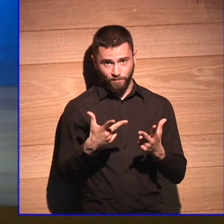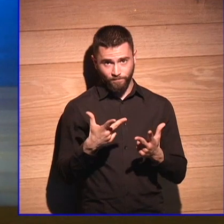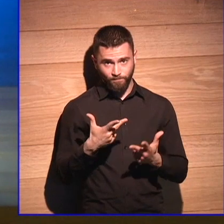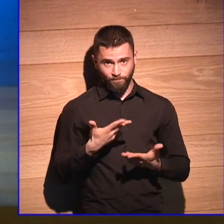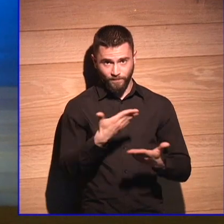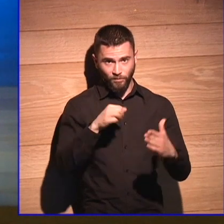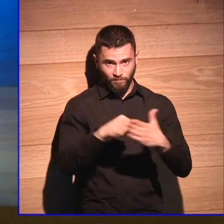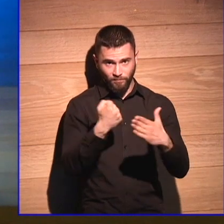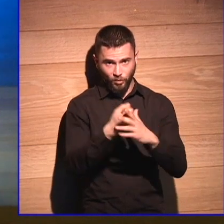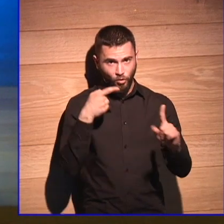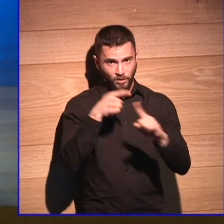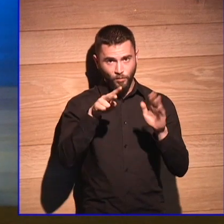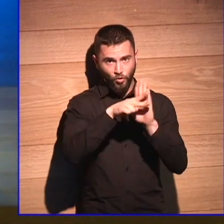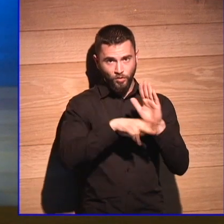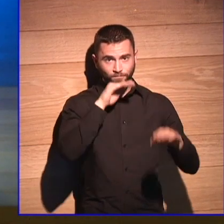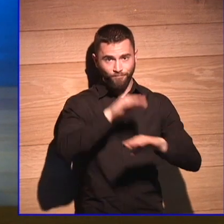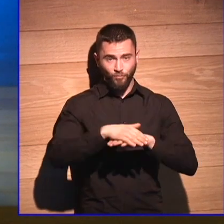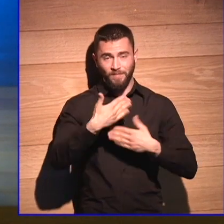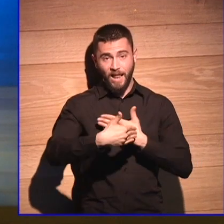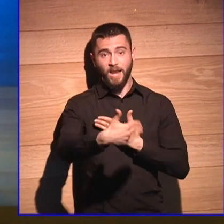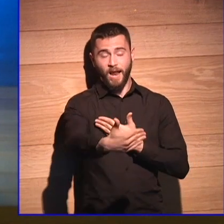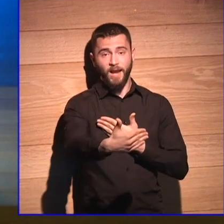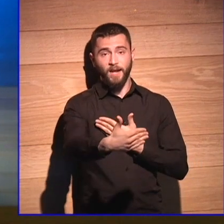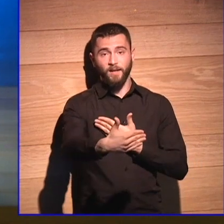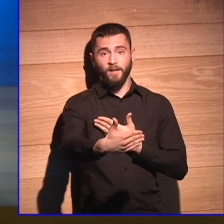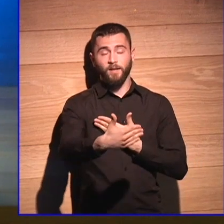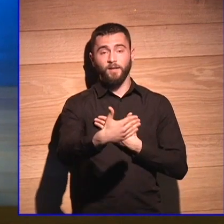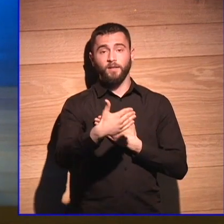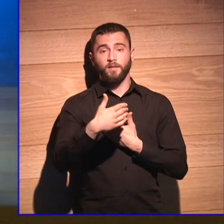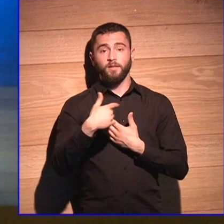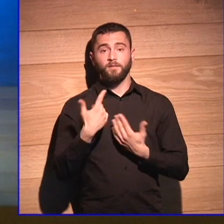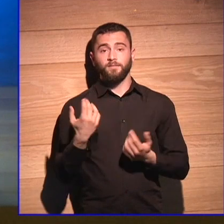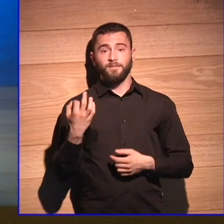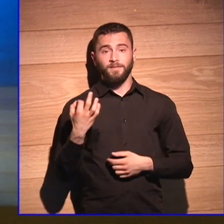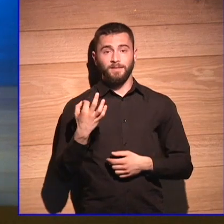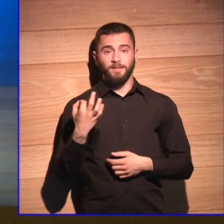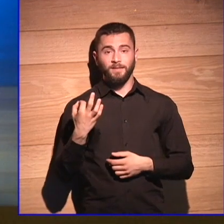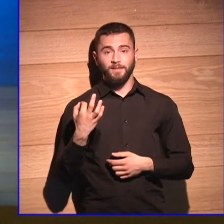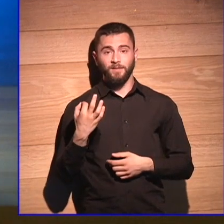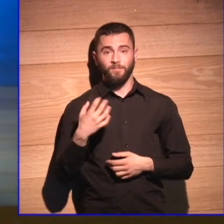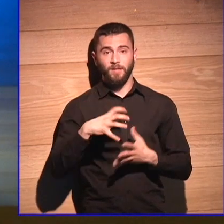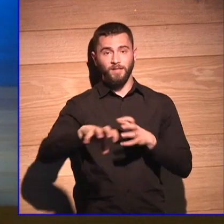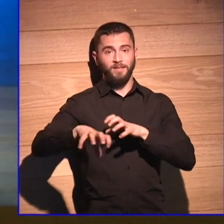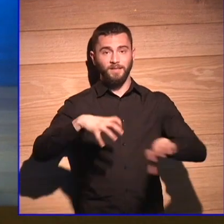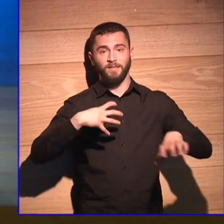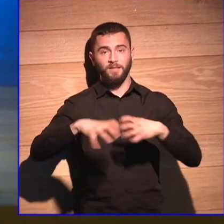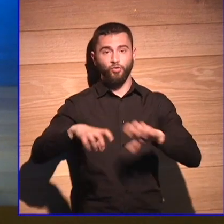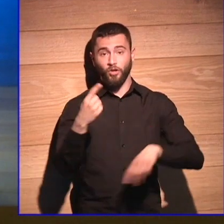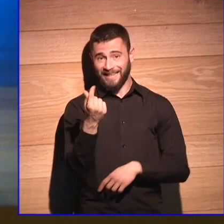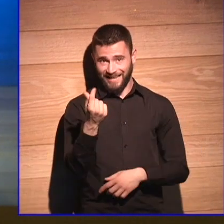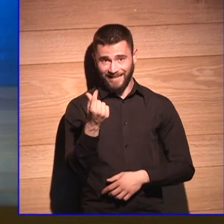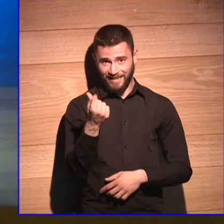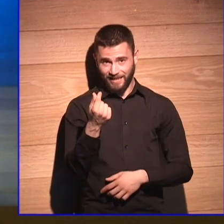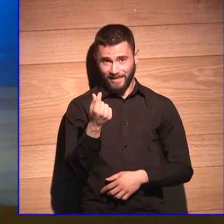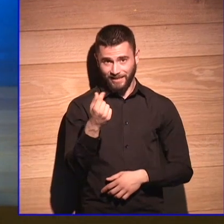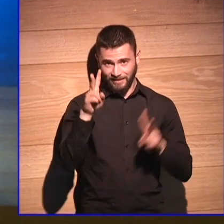tomen estas normas. Yo creo que a la larga lo que tenemos que optar es por una redistribución no solo de la riqueza, que se habla